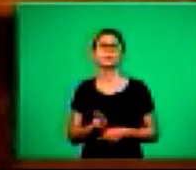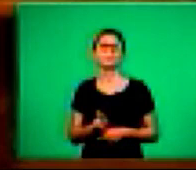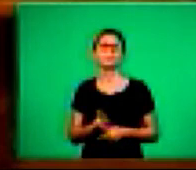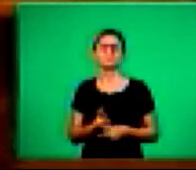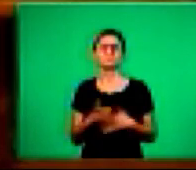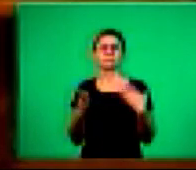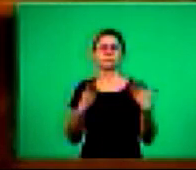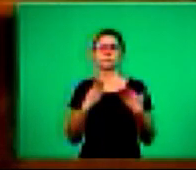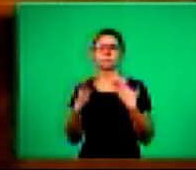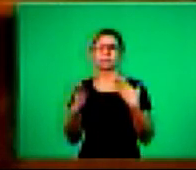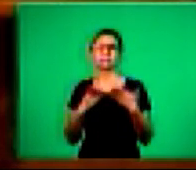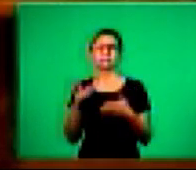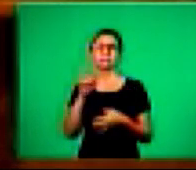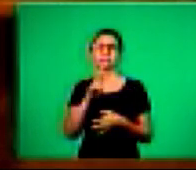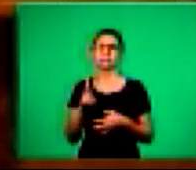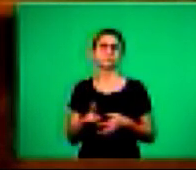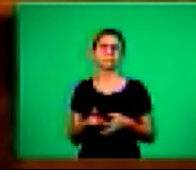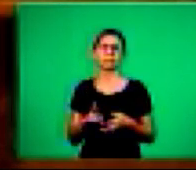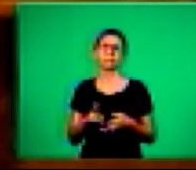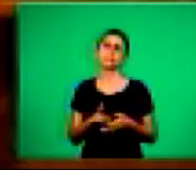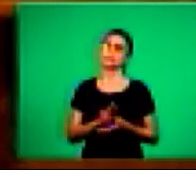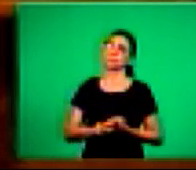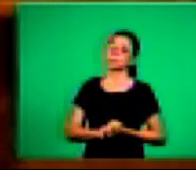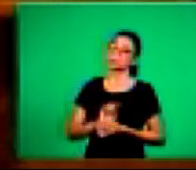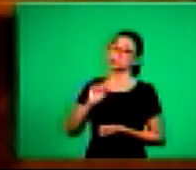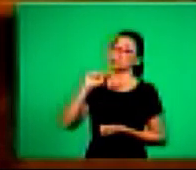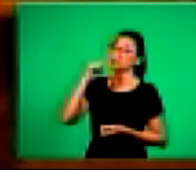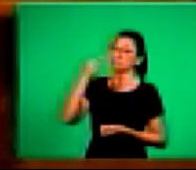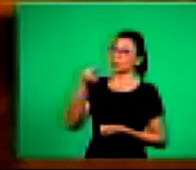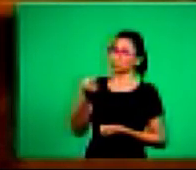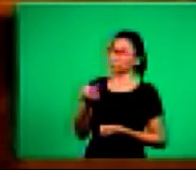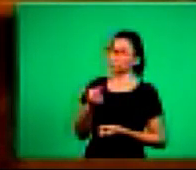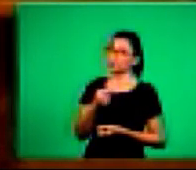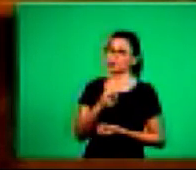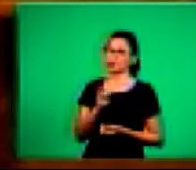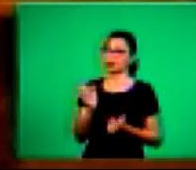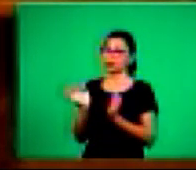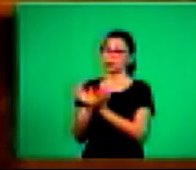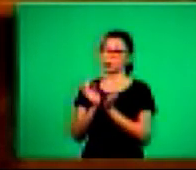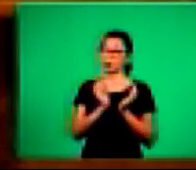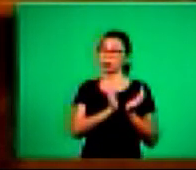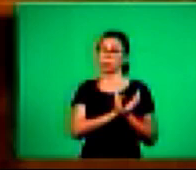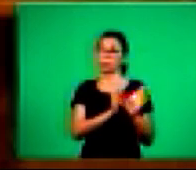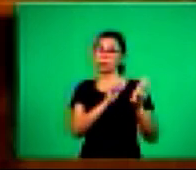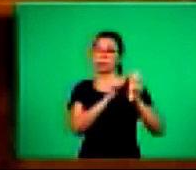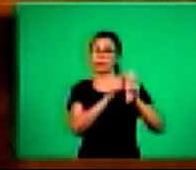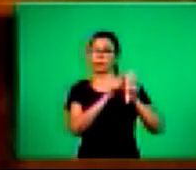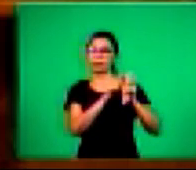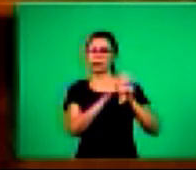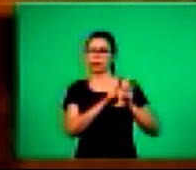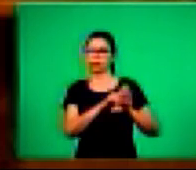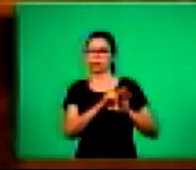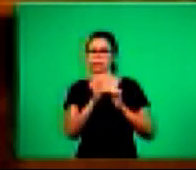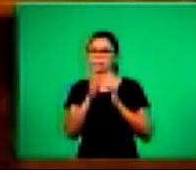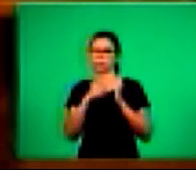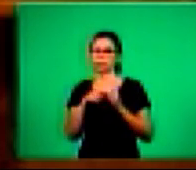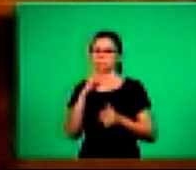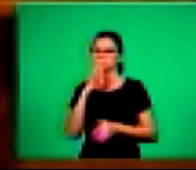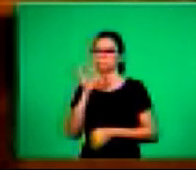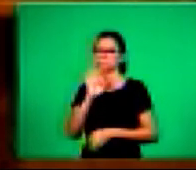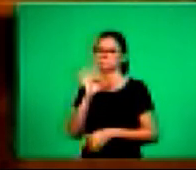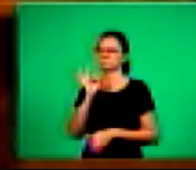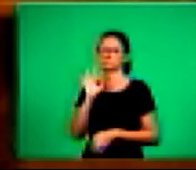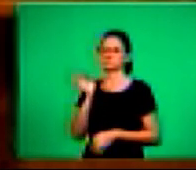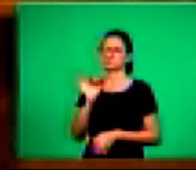y después en la parábola y no los conozco el señor dirá el señor no conoce las tinieblas sólo